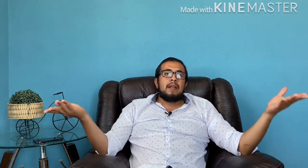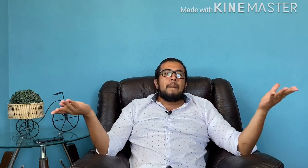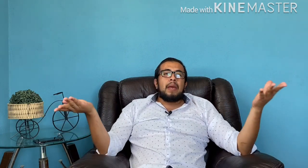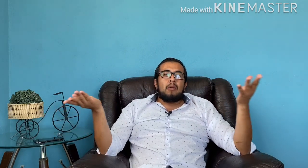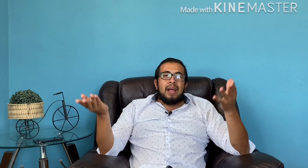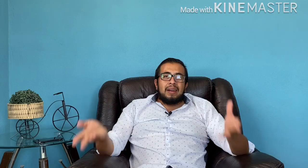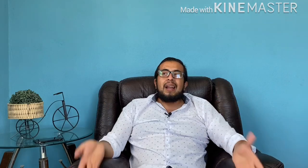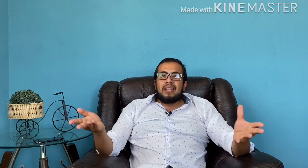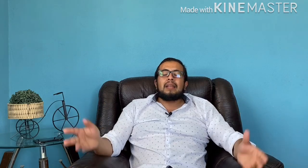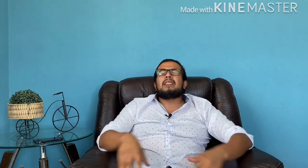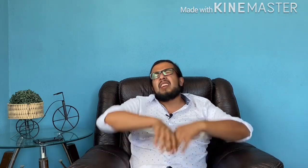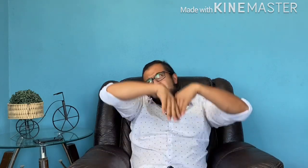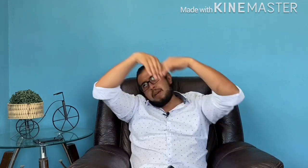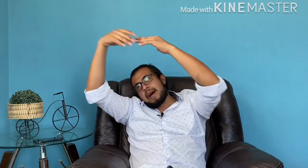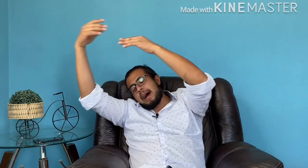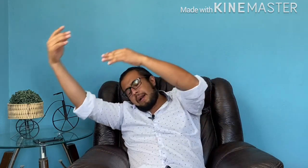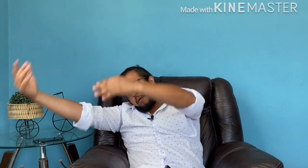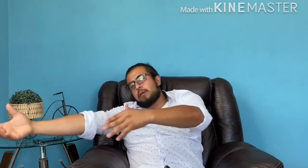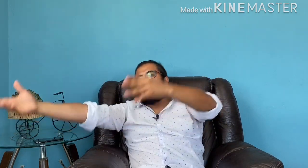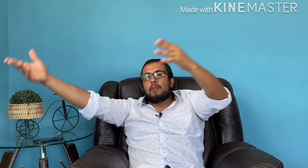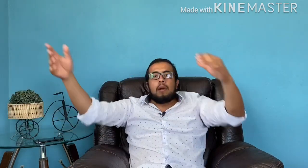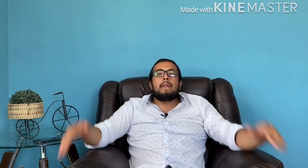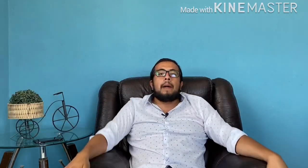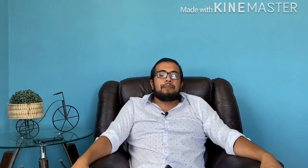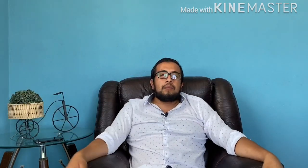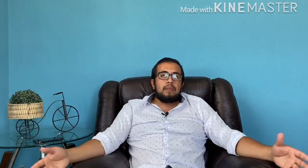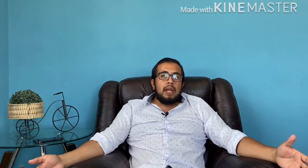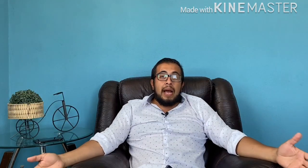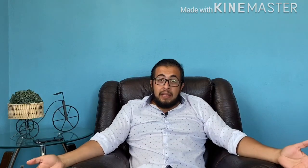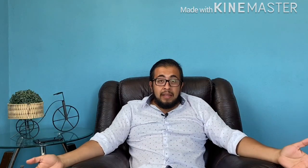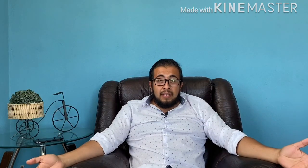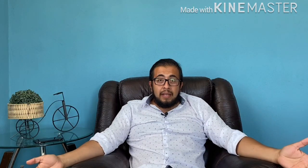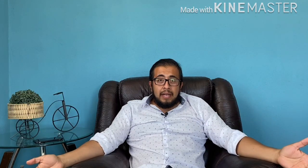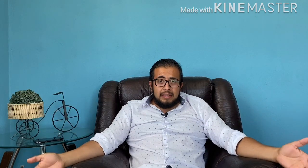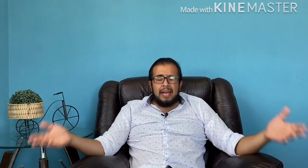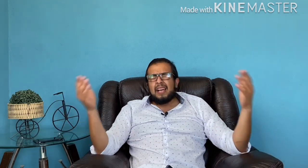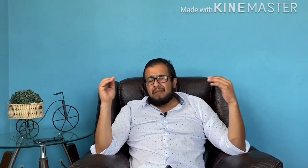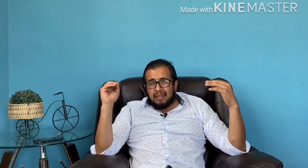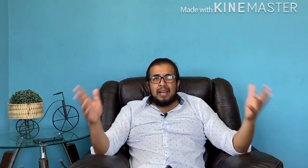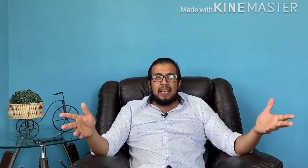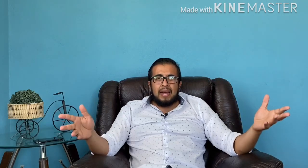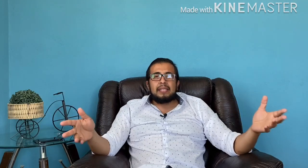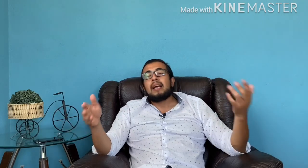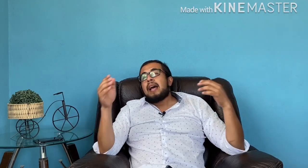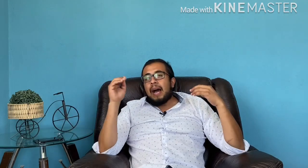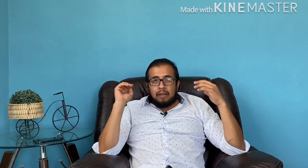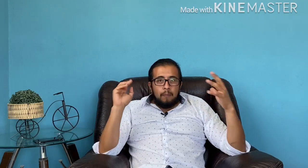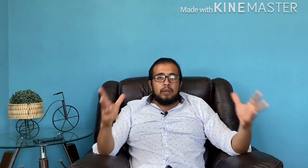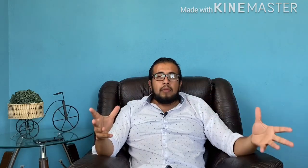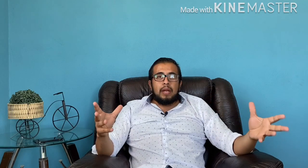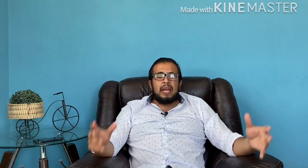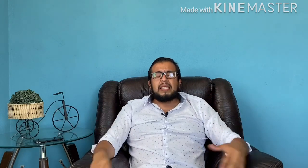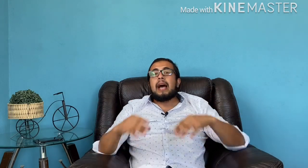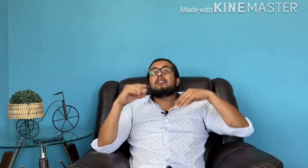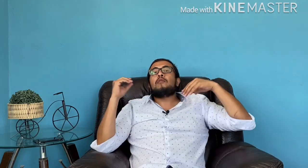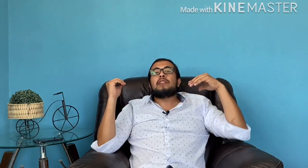clases. Pero la realidad es que nos lleva al otro problema. Hay internet en casa, hay una tele en casa, hay